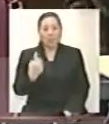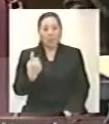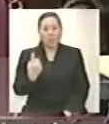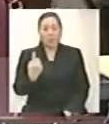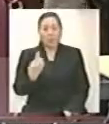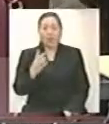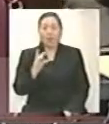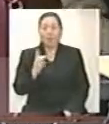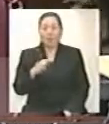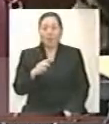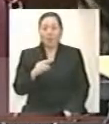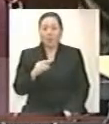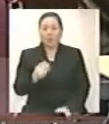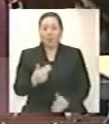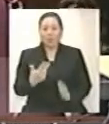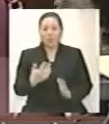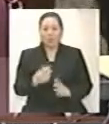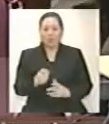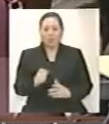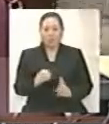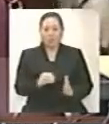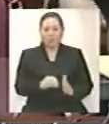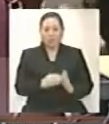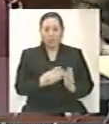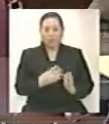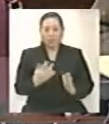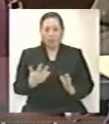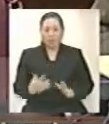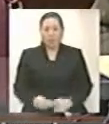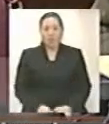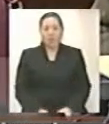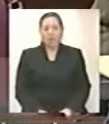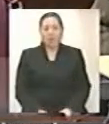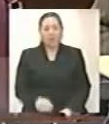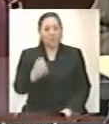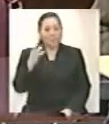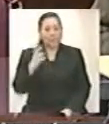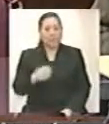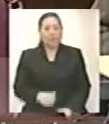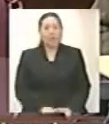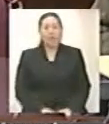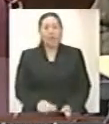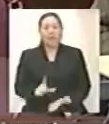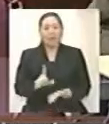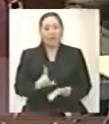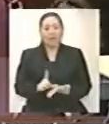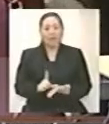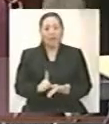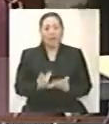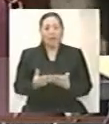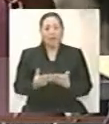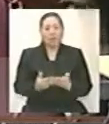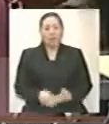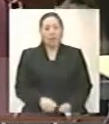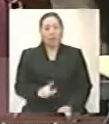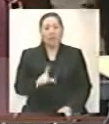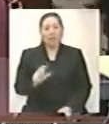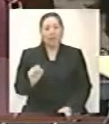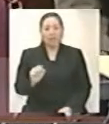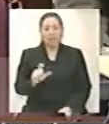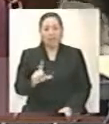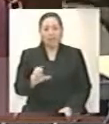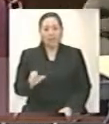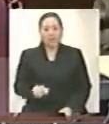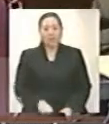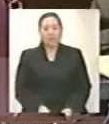Manuel Dahmer Eguaguirre nace el 8 de marzo de 1949 en Miraflores, Lima, estudia en el Colegio La Salle,